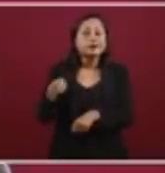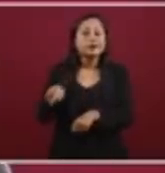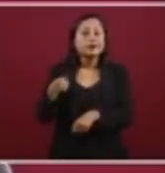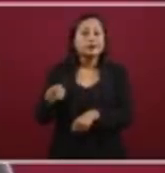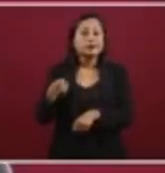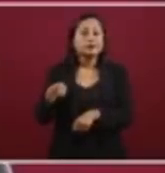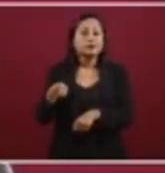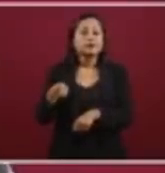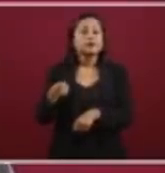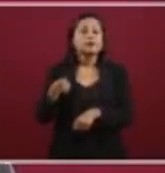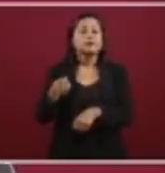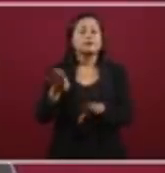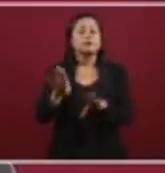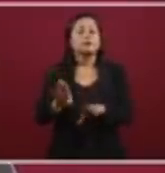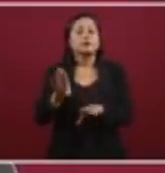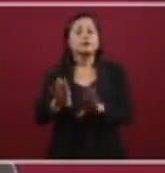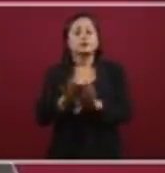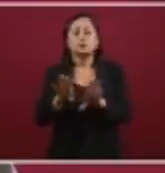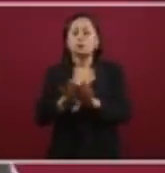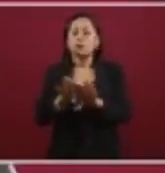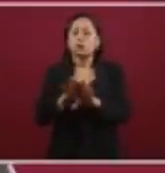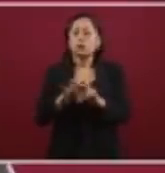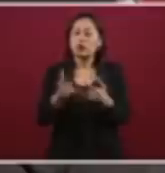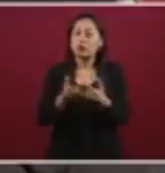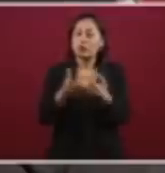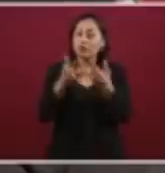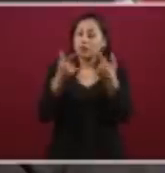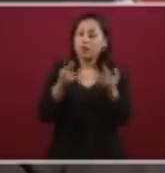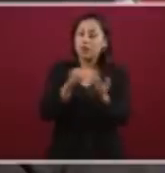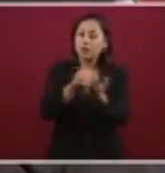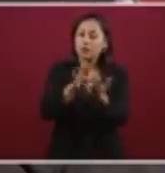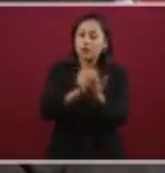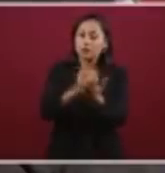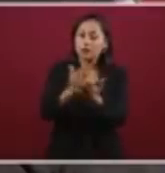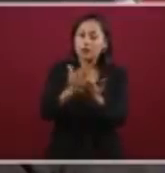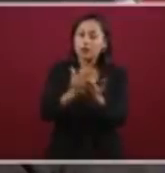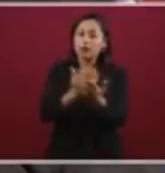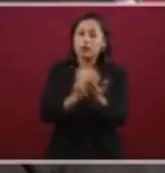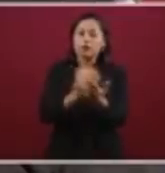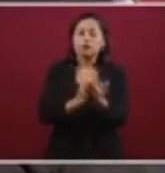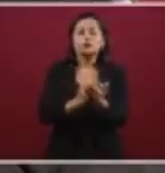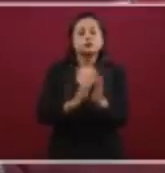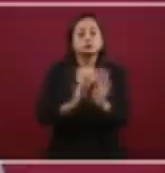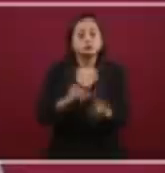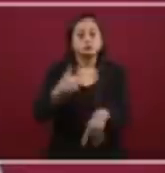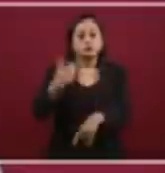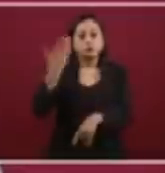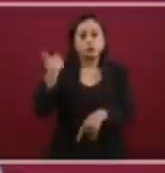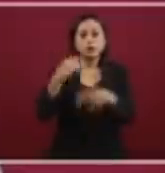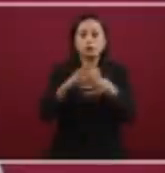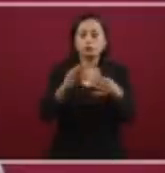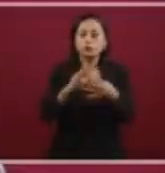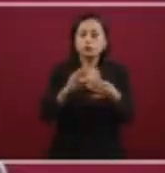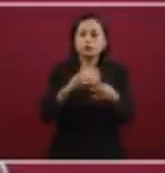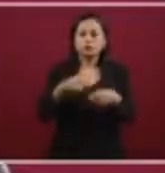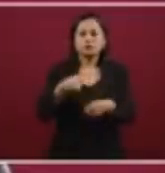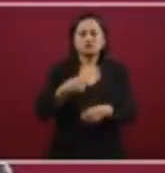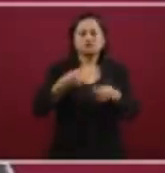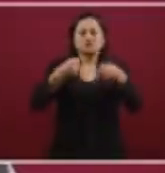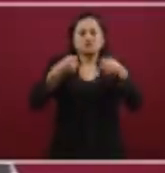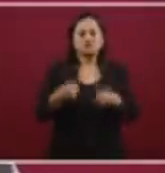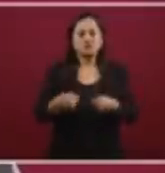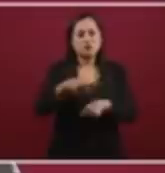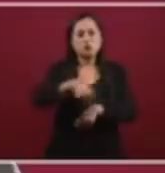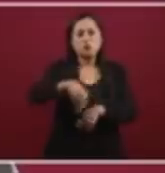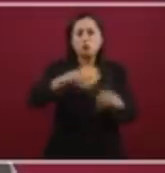histórica con que con hecho desde un principio estamos convencidos que en el caso es un socio china para la única